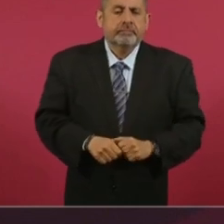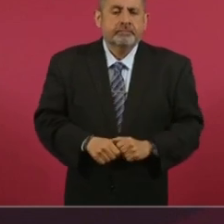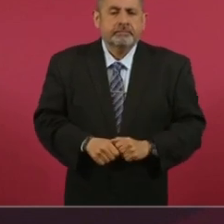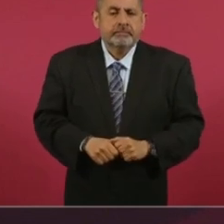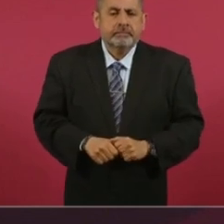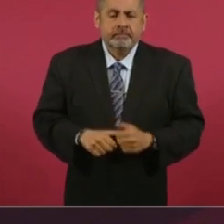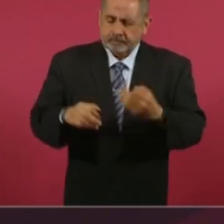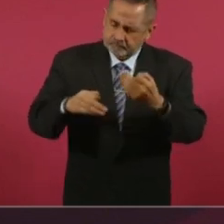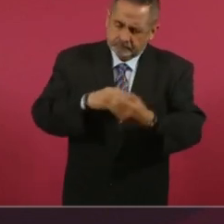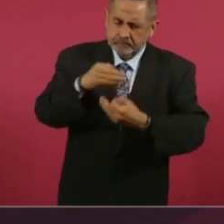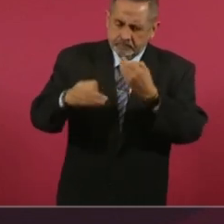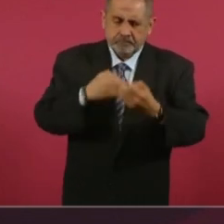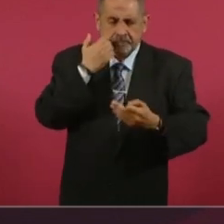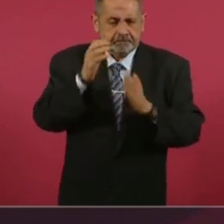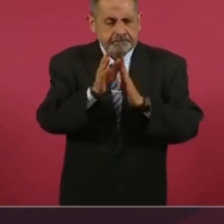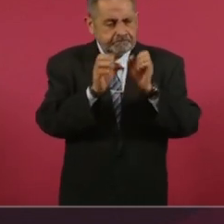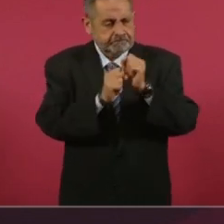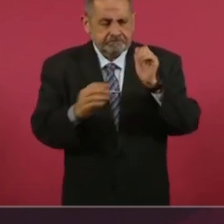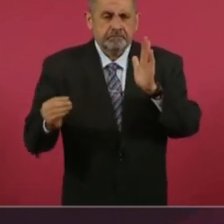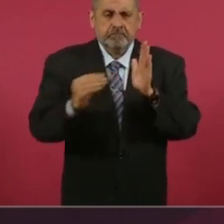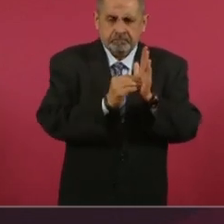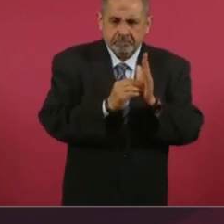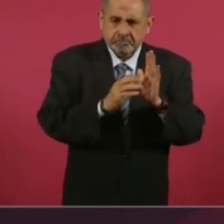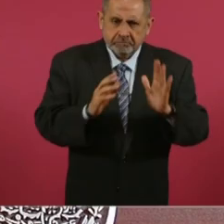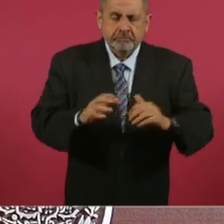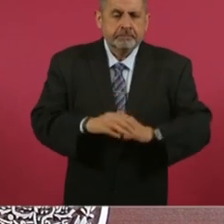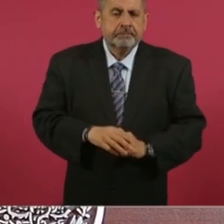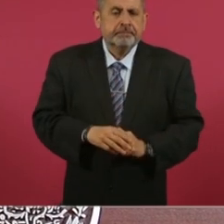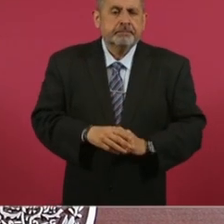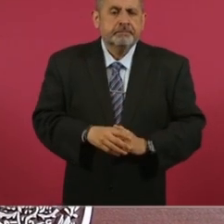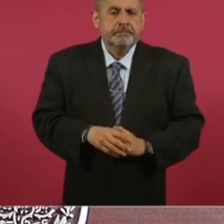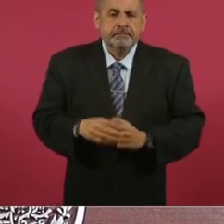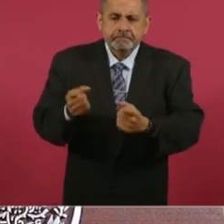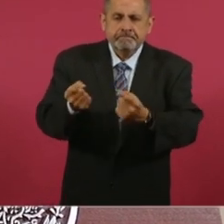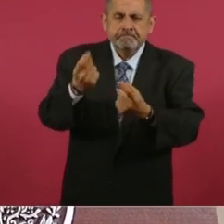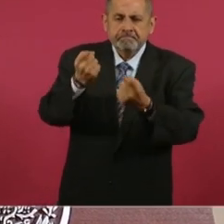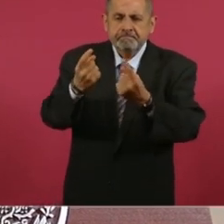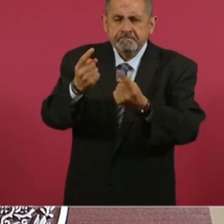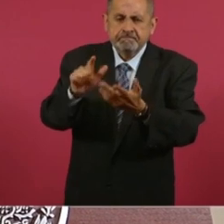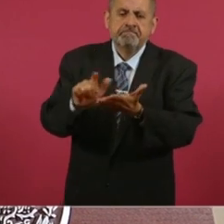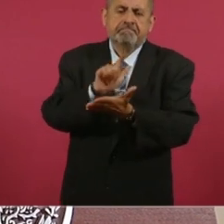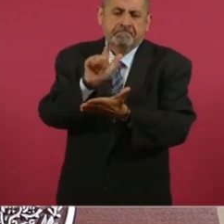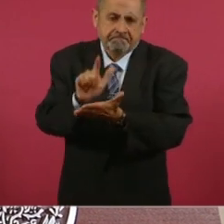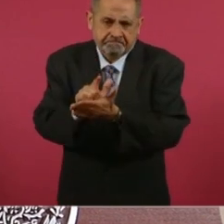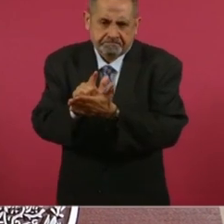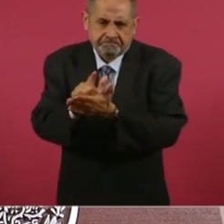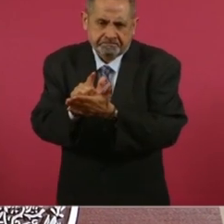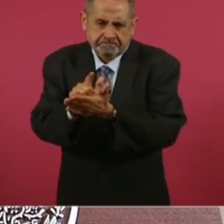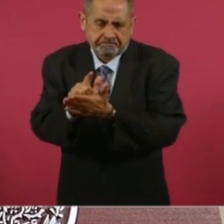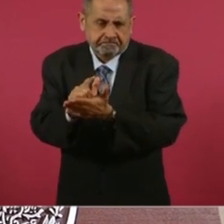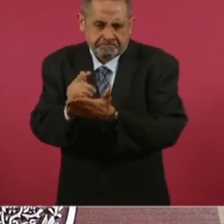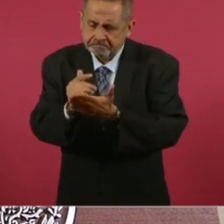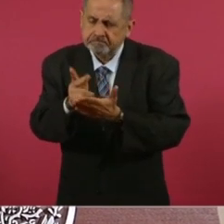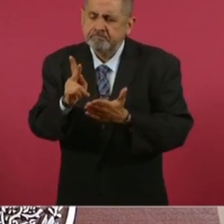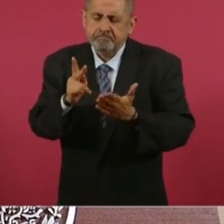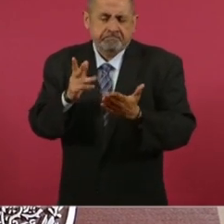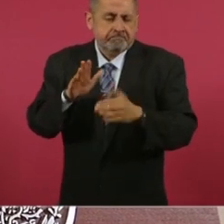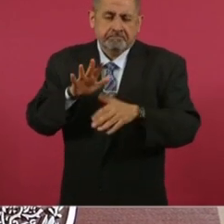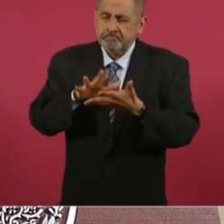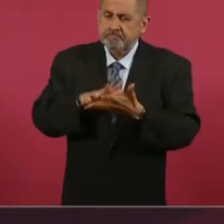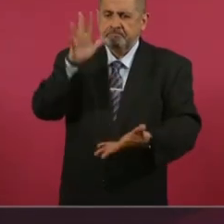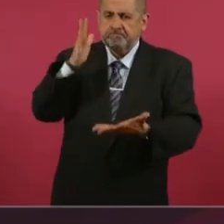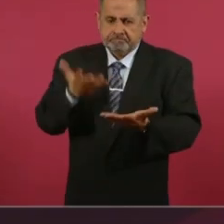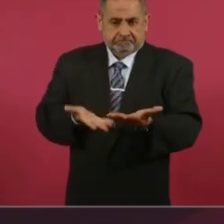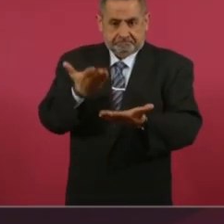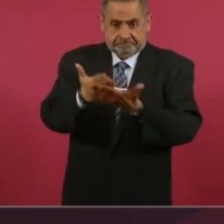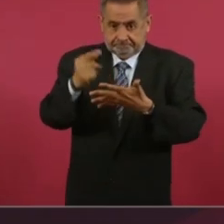Todo queremos que sea constitucional. Van a haber algunas que son leyes, pero en su